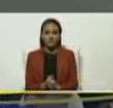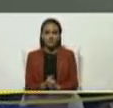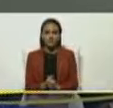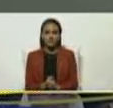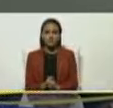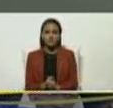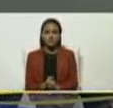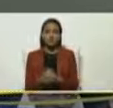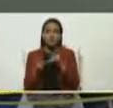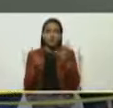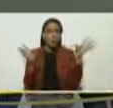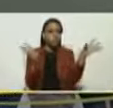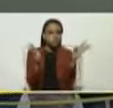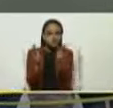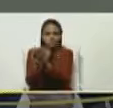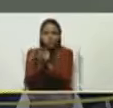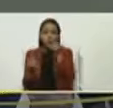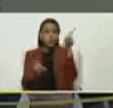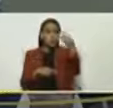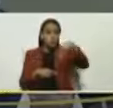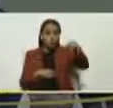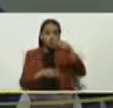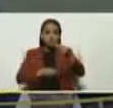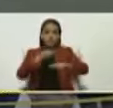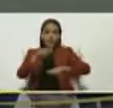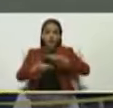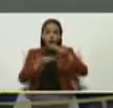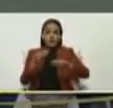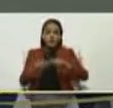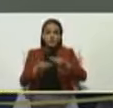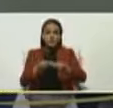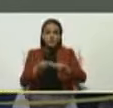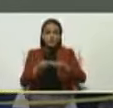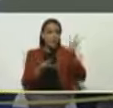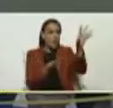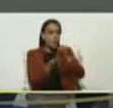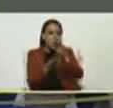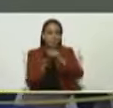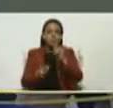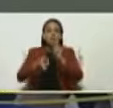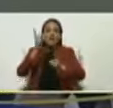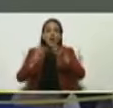esta recopilación que han hecho de algunos momentos,